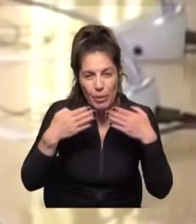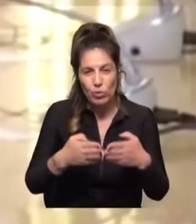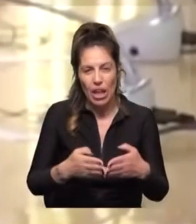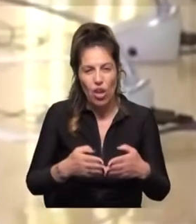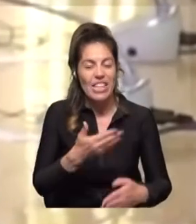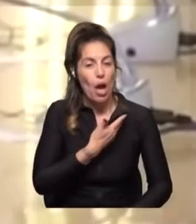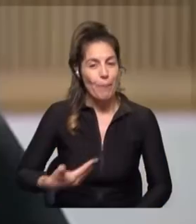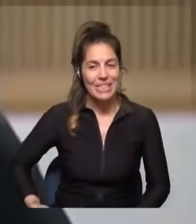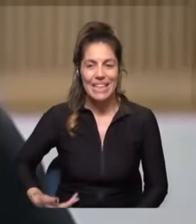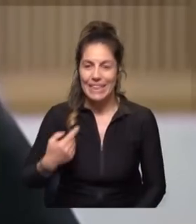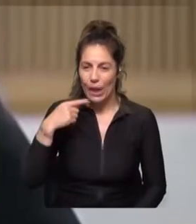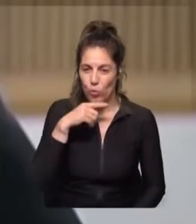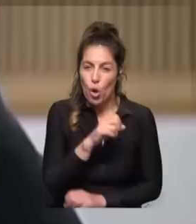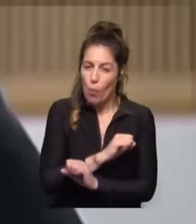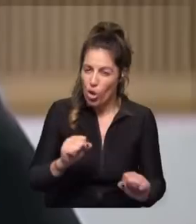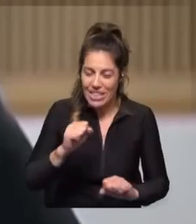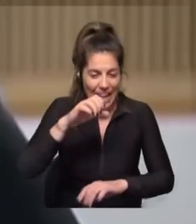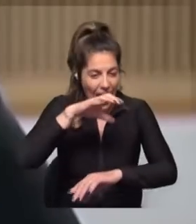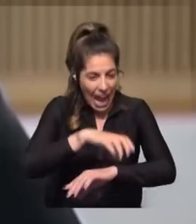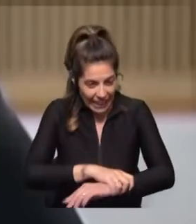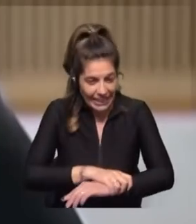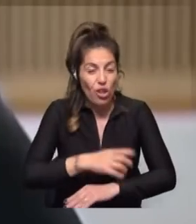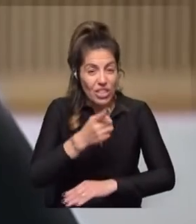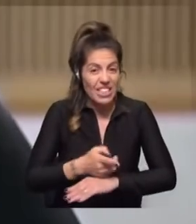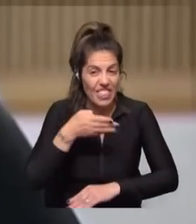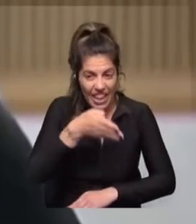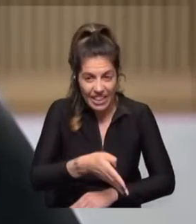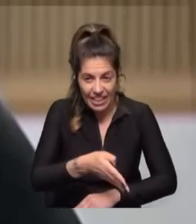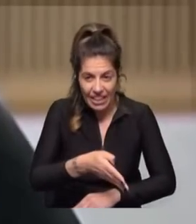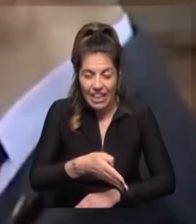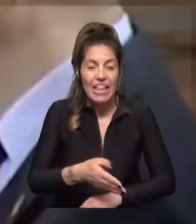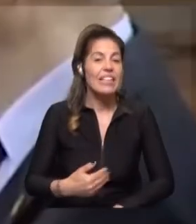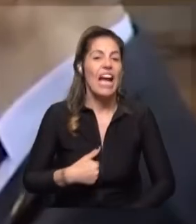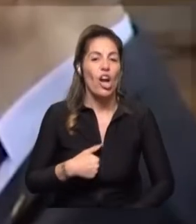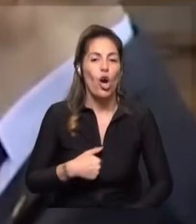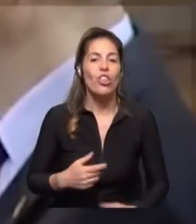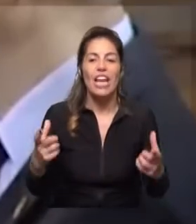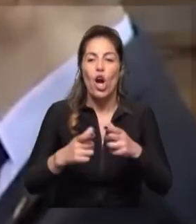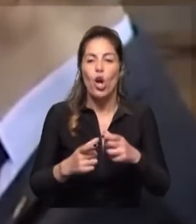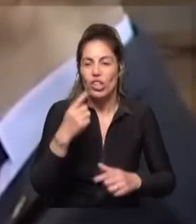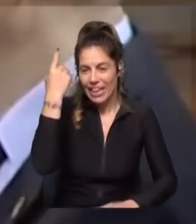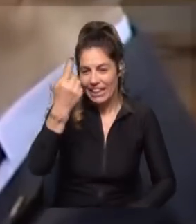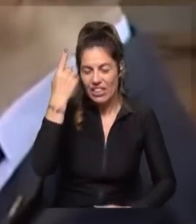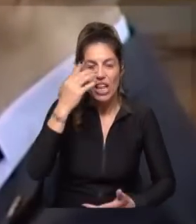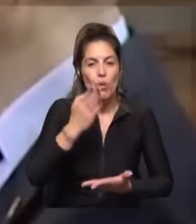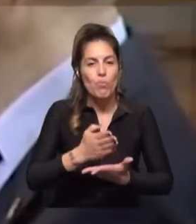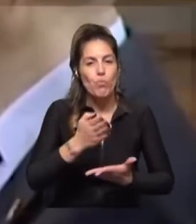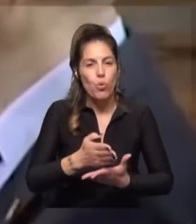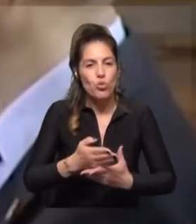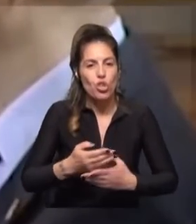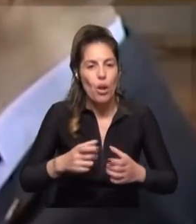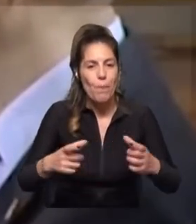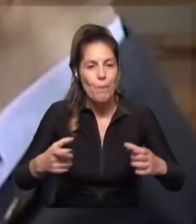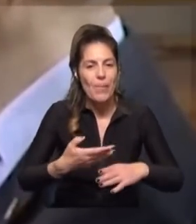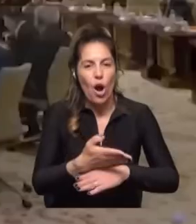sobre si el presidente ruso podría ser arrestados y decide asistir que el papel de la Corte Penal Internacional que impuso la orden de arresto contra